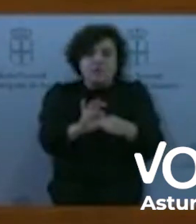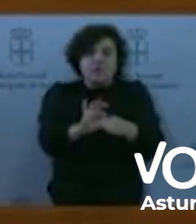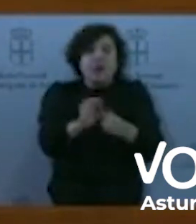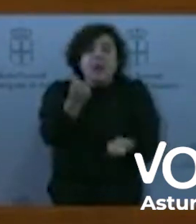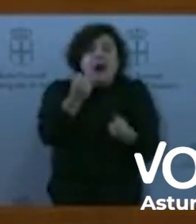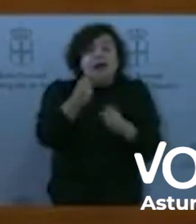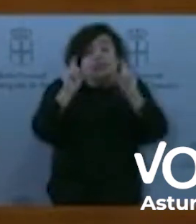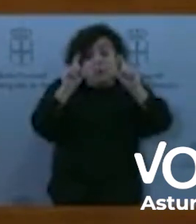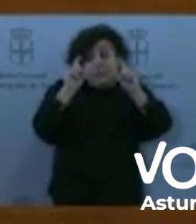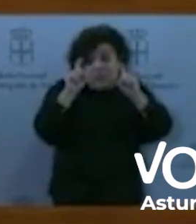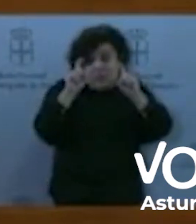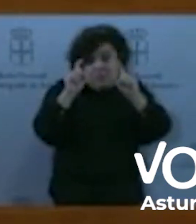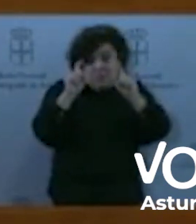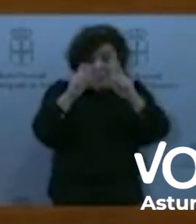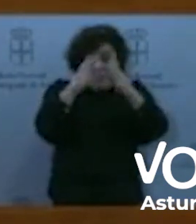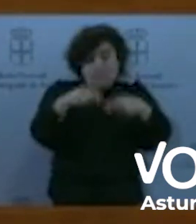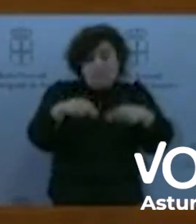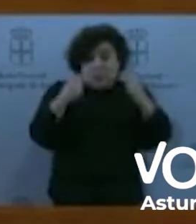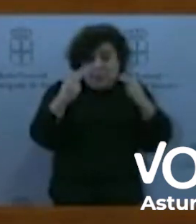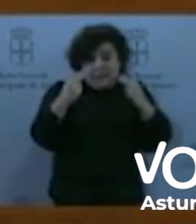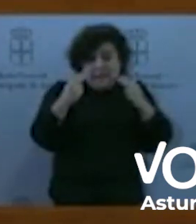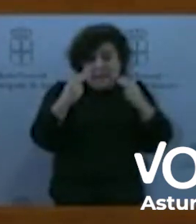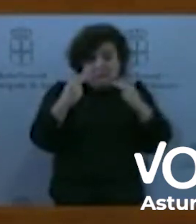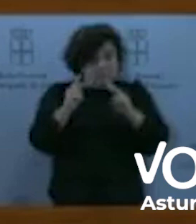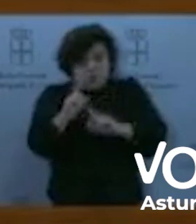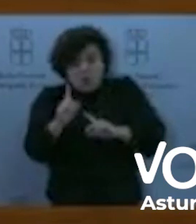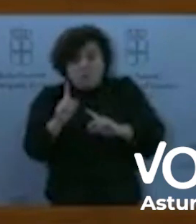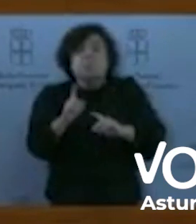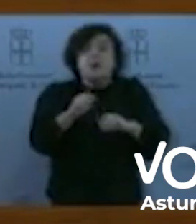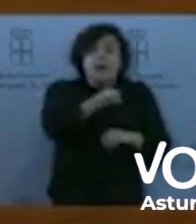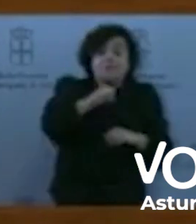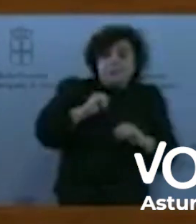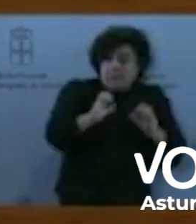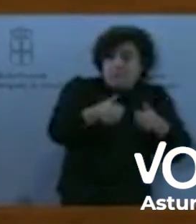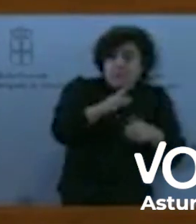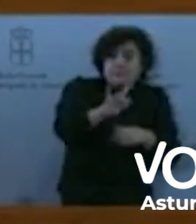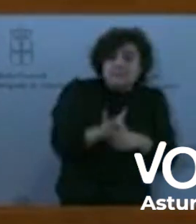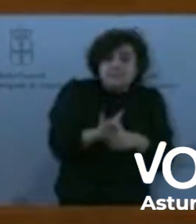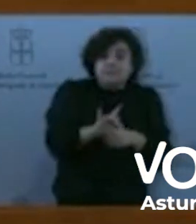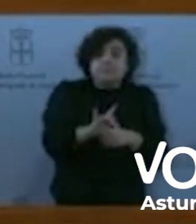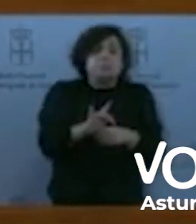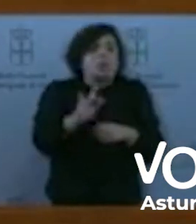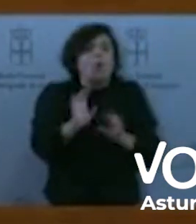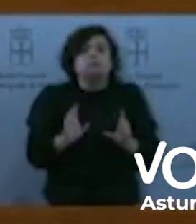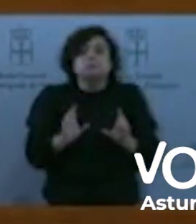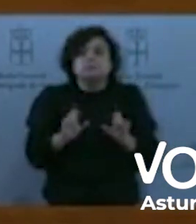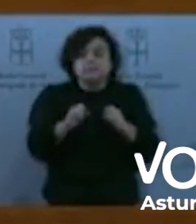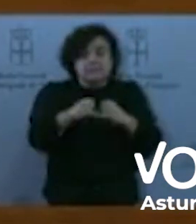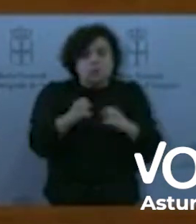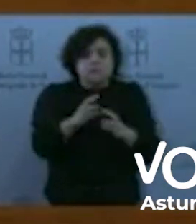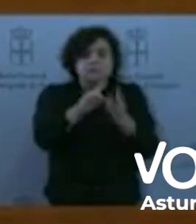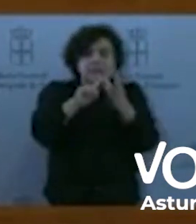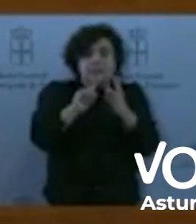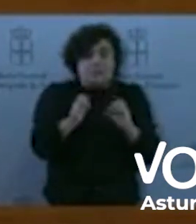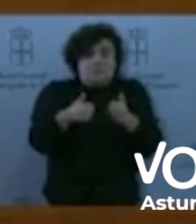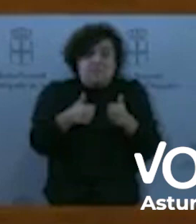no. Tercer sector, recortes de presupuestos que los ahoga. Pero, en fin, queremos desearles a todos